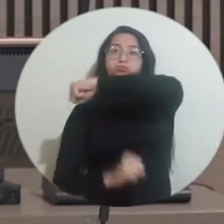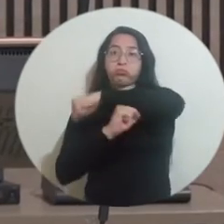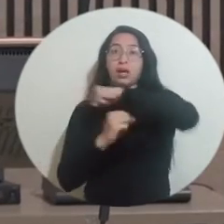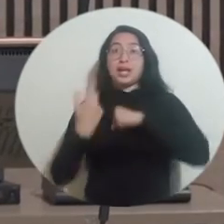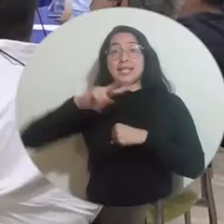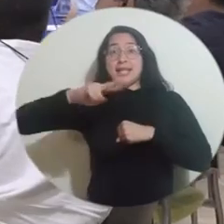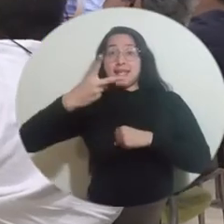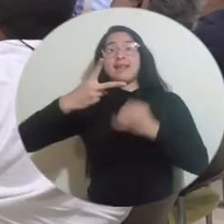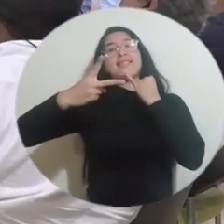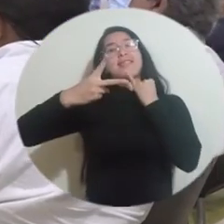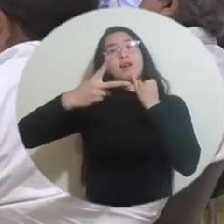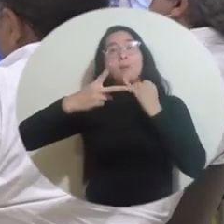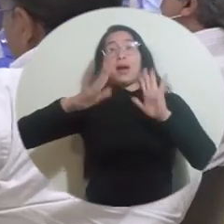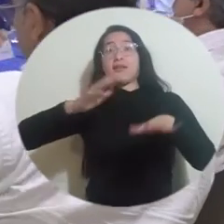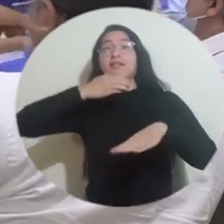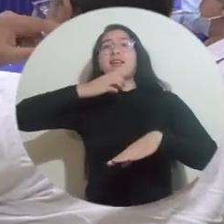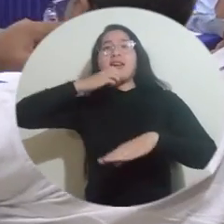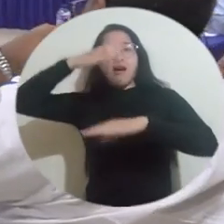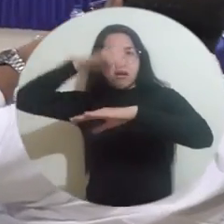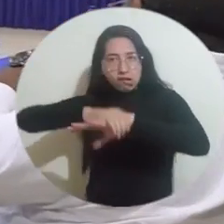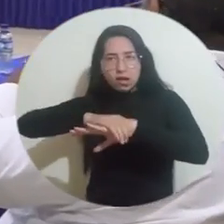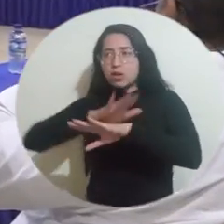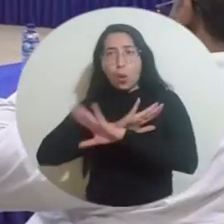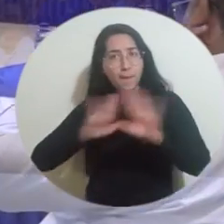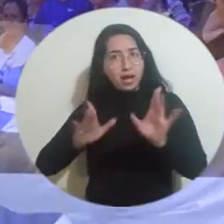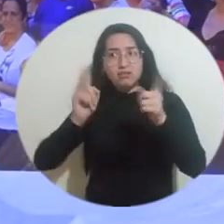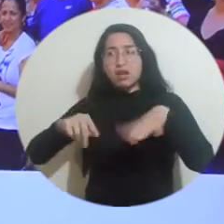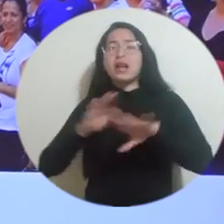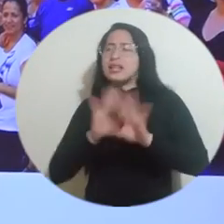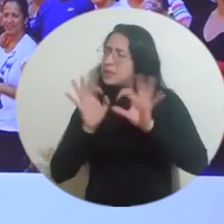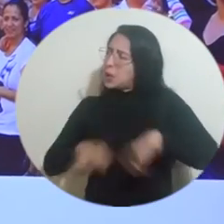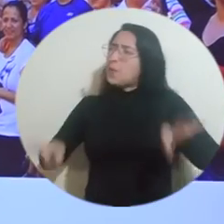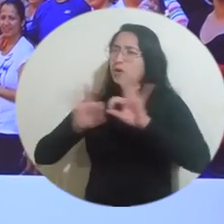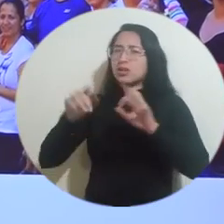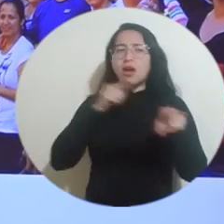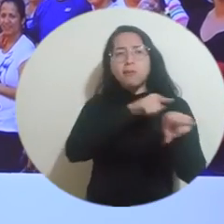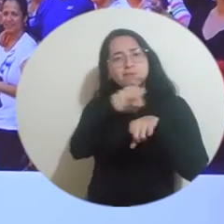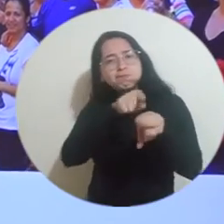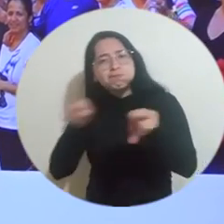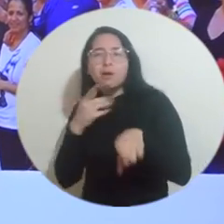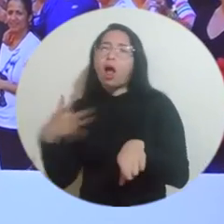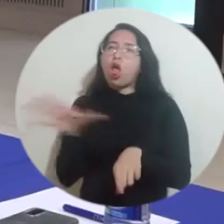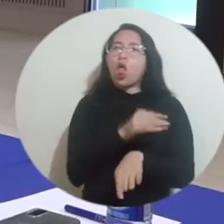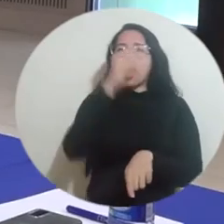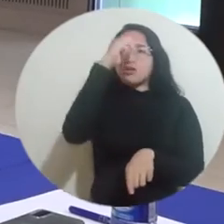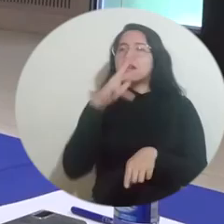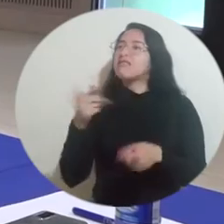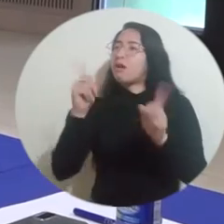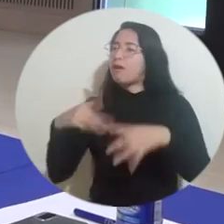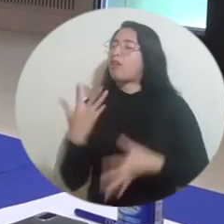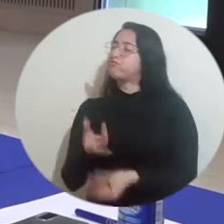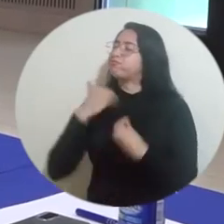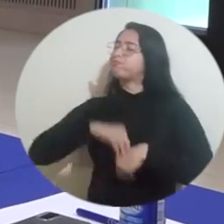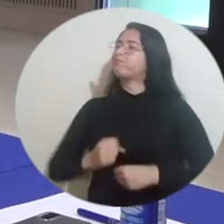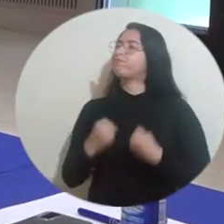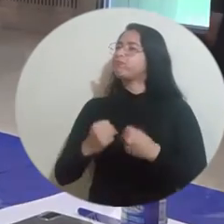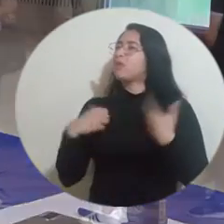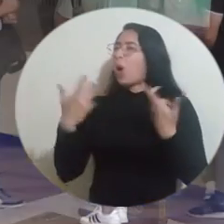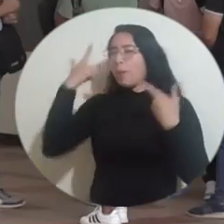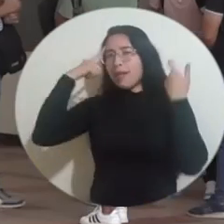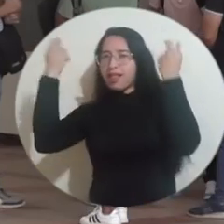idioma y no solamente fomentar la aprendizaje, sino adoptar el inglés como una fortaleza en el capital humano de los sanarios magdaleneces.